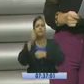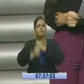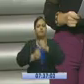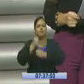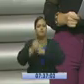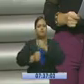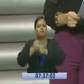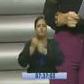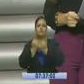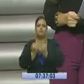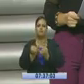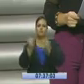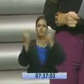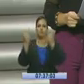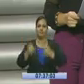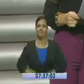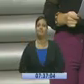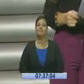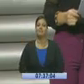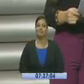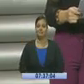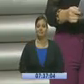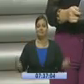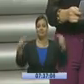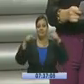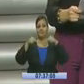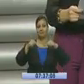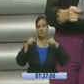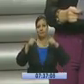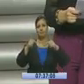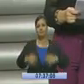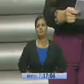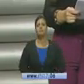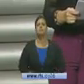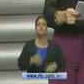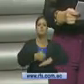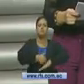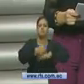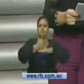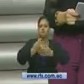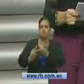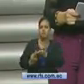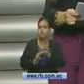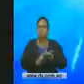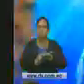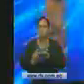refrendar los lazos de fraternidad que ha caracterizado a ambas naciones.